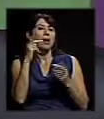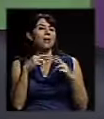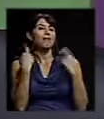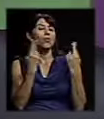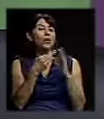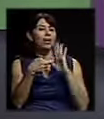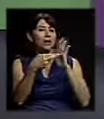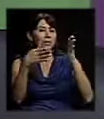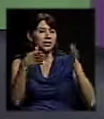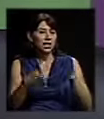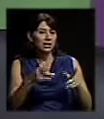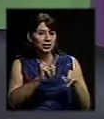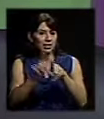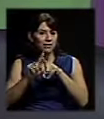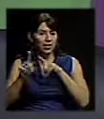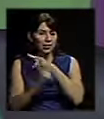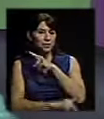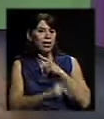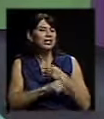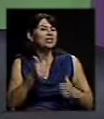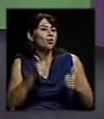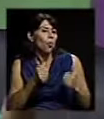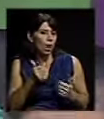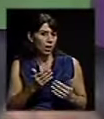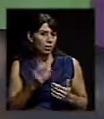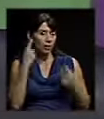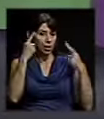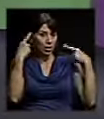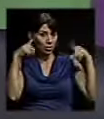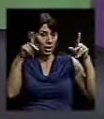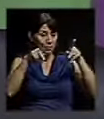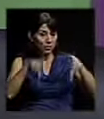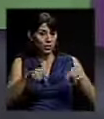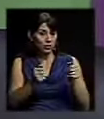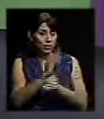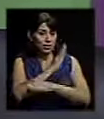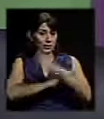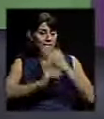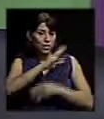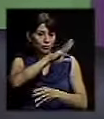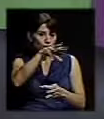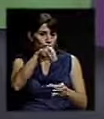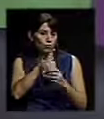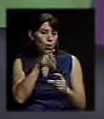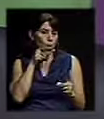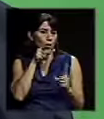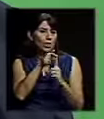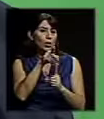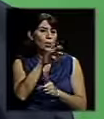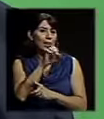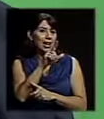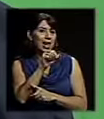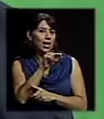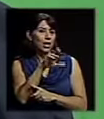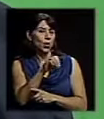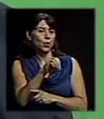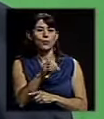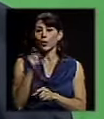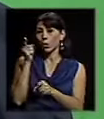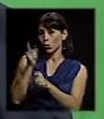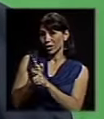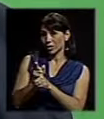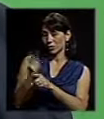representantes de de diferentes países verdad Y lograr que la inclusión de las personas con discapacidad sea un objetivo del milenio correcto el